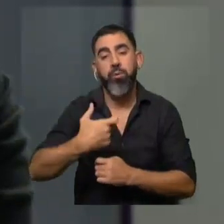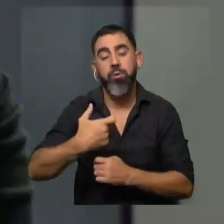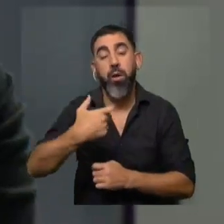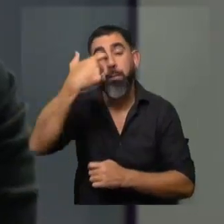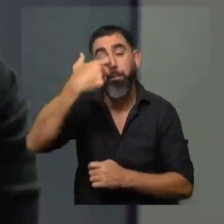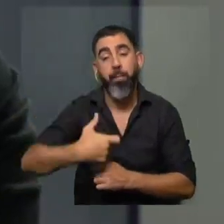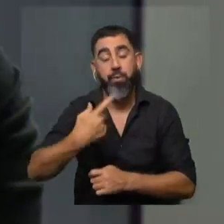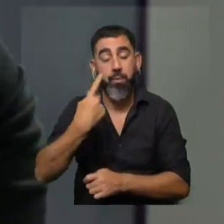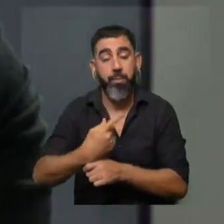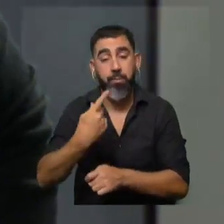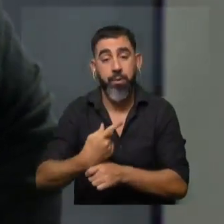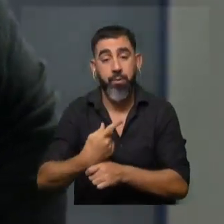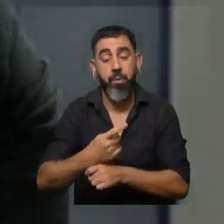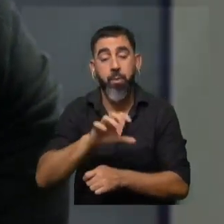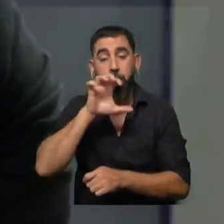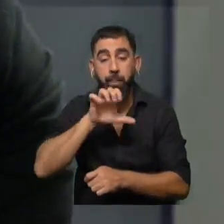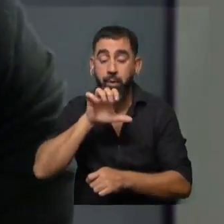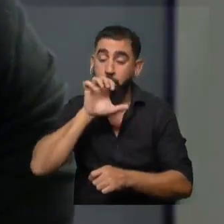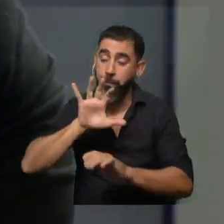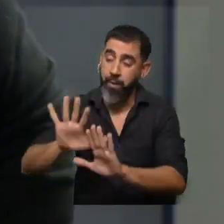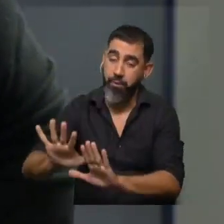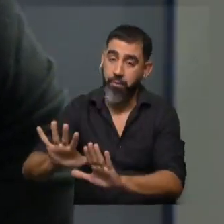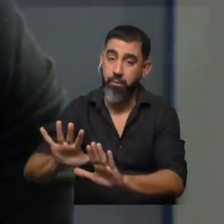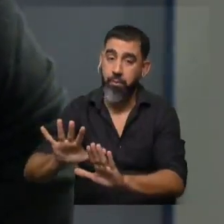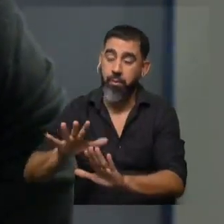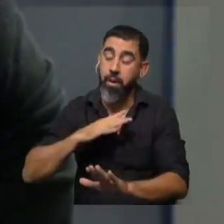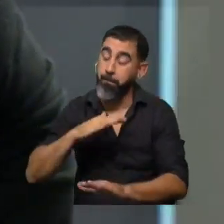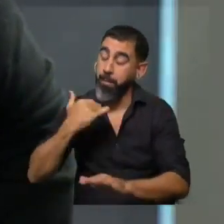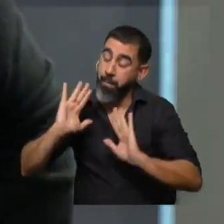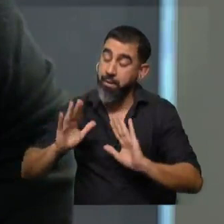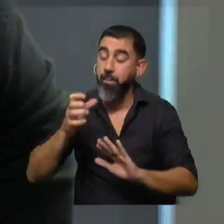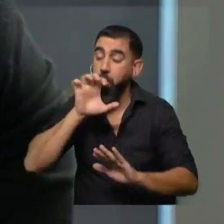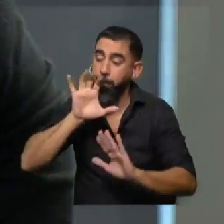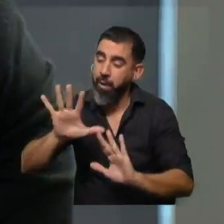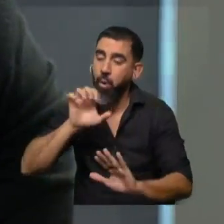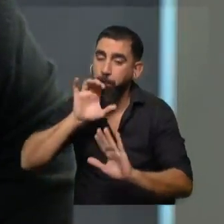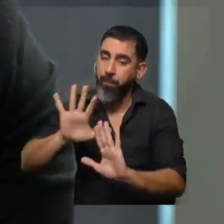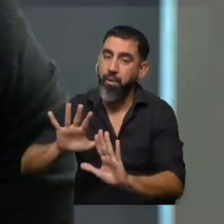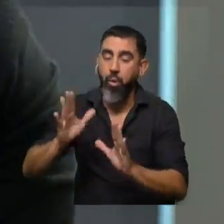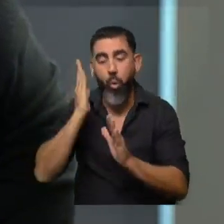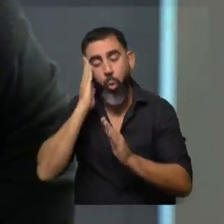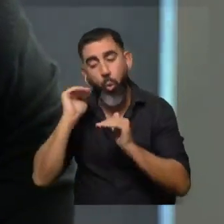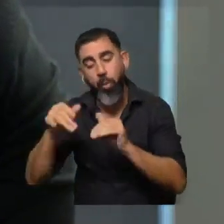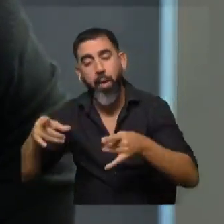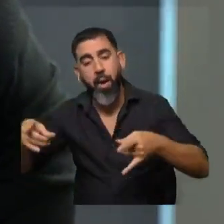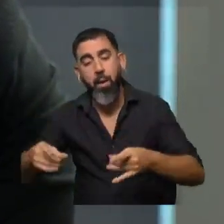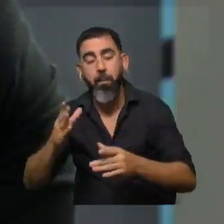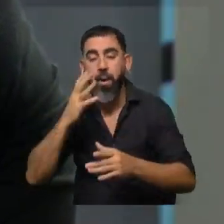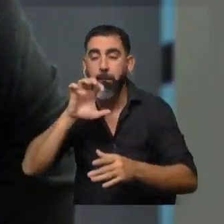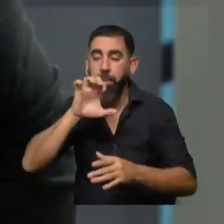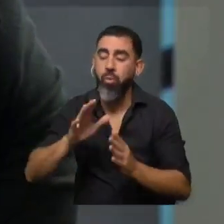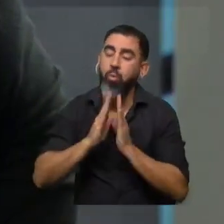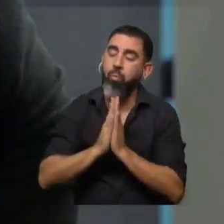lo primero es que el perro es perro. Me van a matar por esto, pero el perro es perro y eso de dormir con el perro en la cama, esas cosas, por